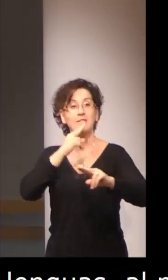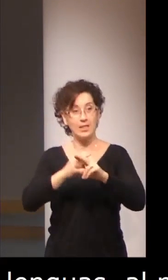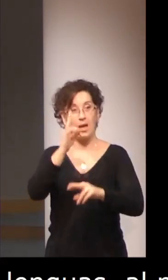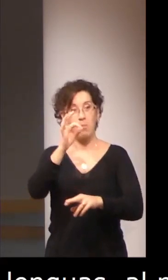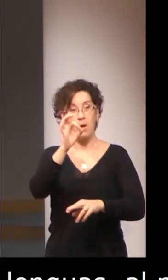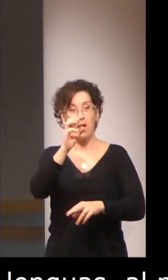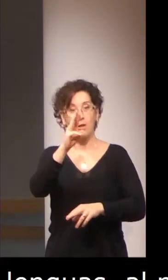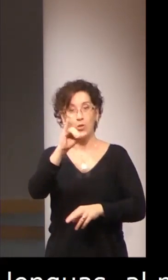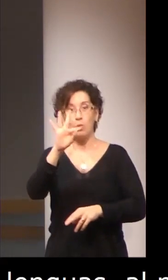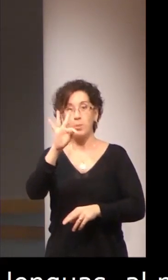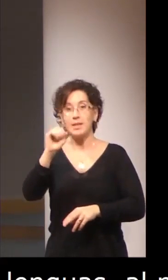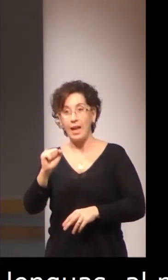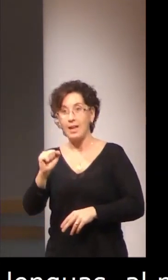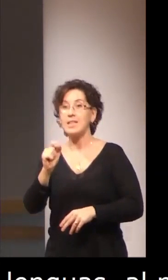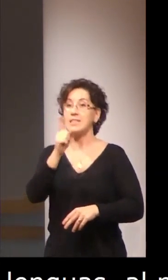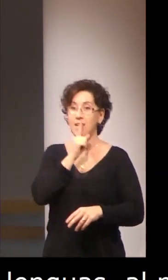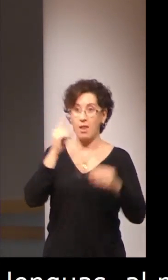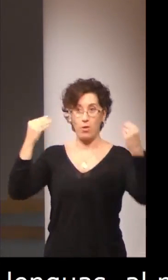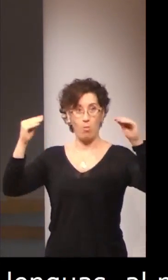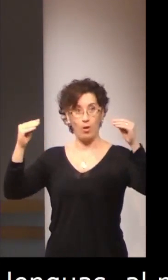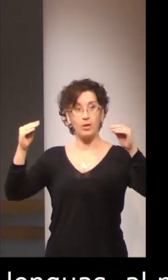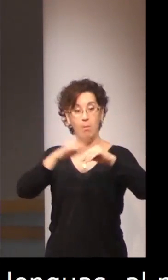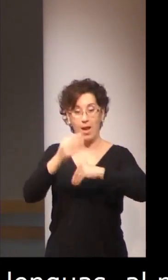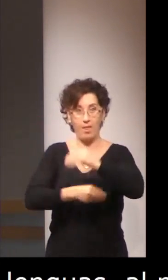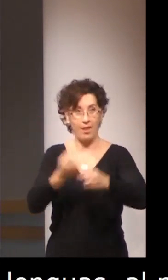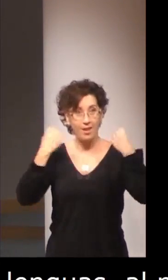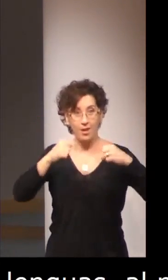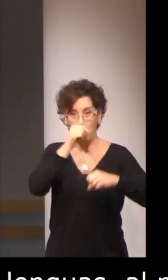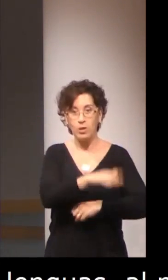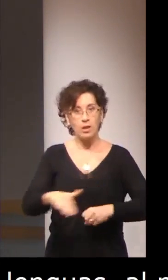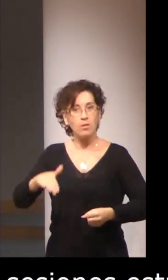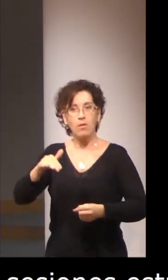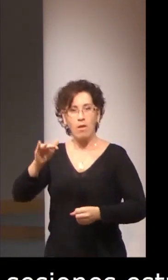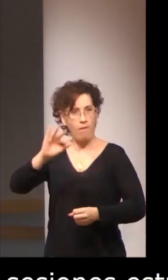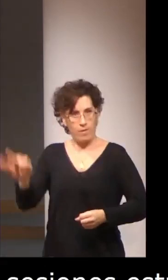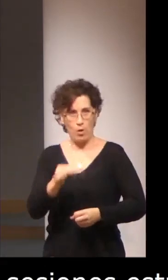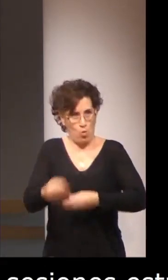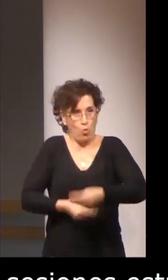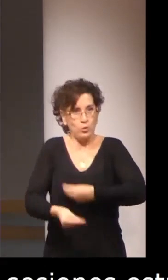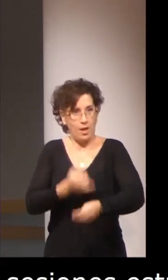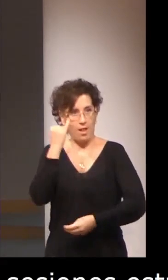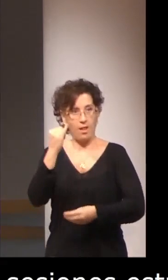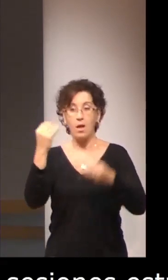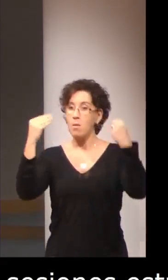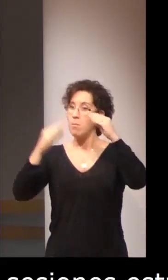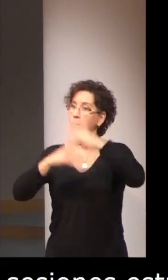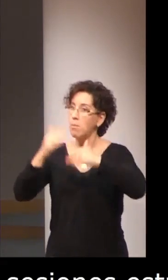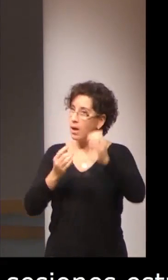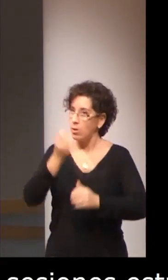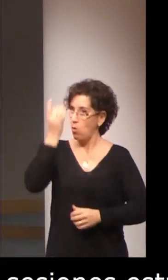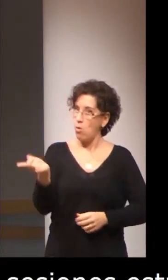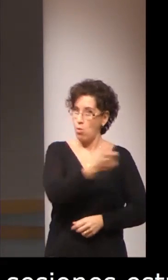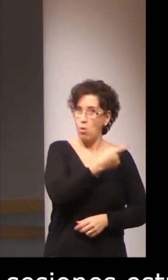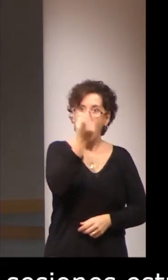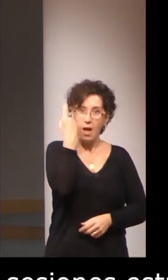los propios estudiantes para el desarrollo de las sesiones eh las marionetas Fueron creadas por ellos y sobre